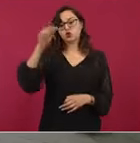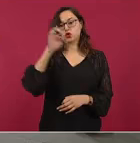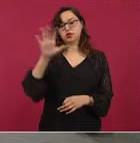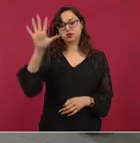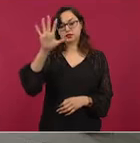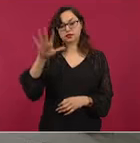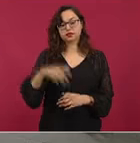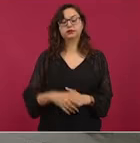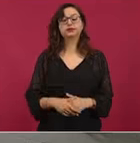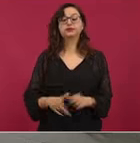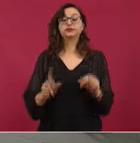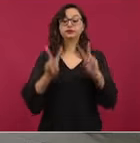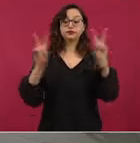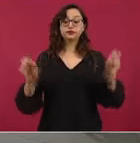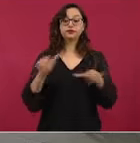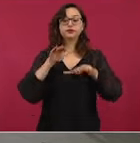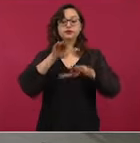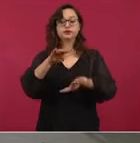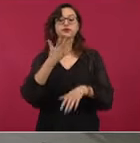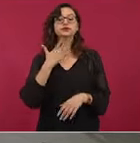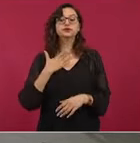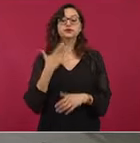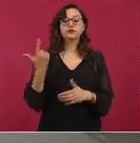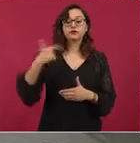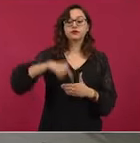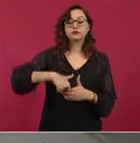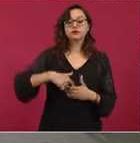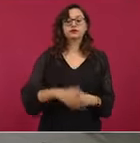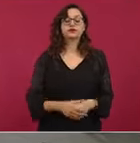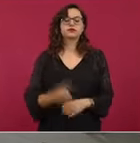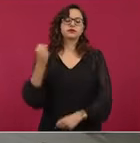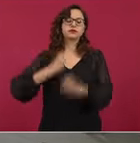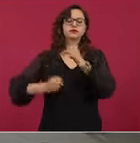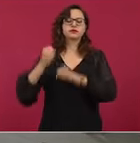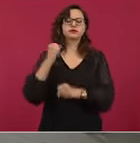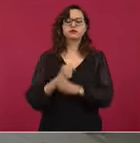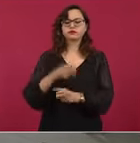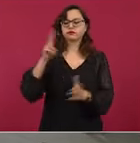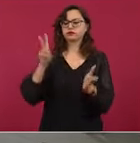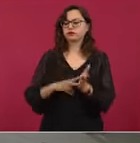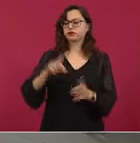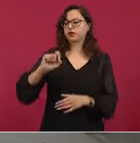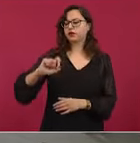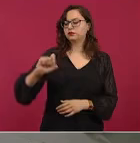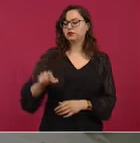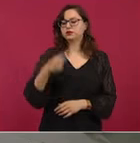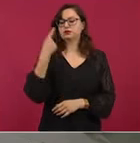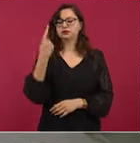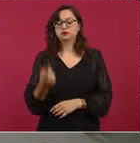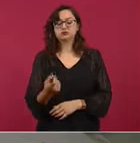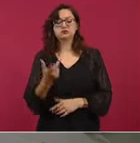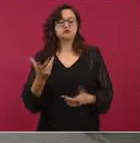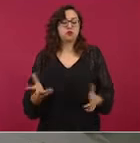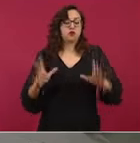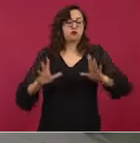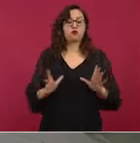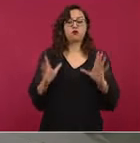también de gasolinas. En 2021 se habló mucho de la instalación de las gasolineras del